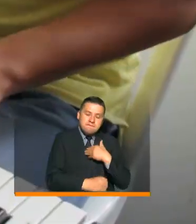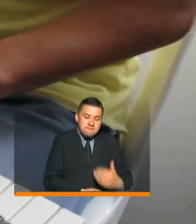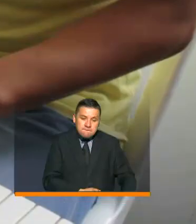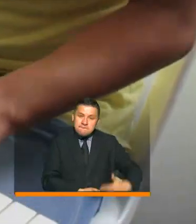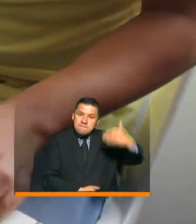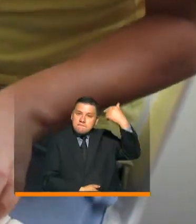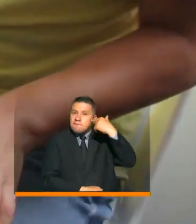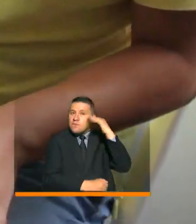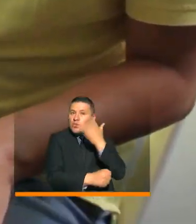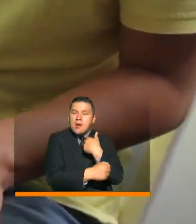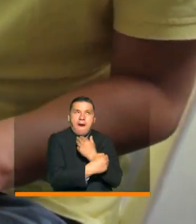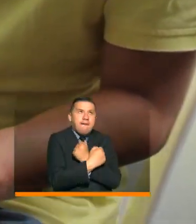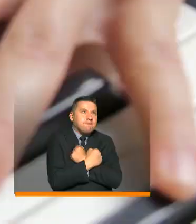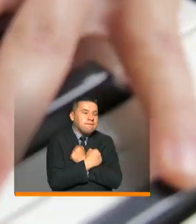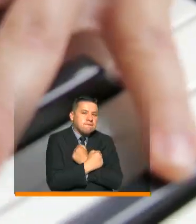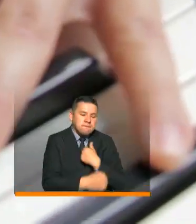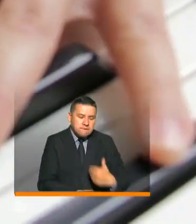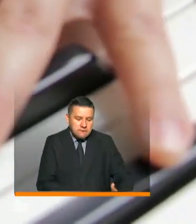pequeño, lo de la música.